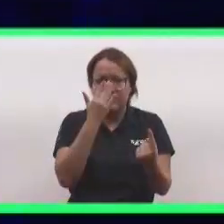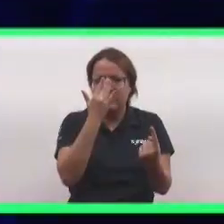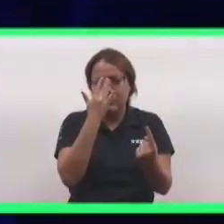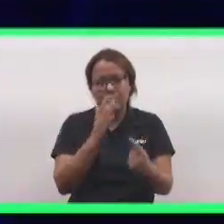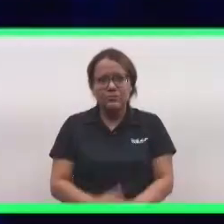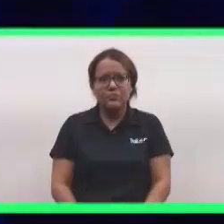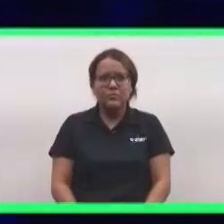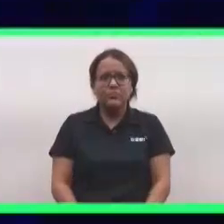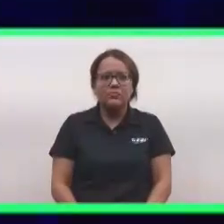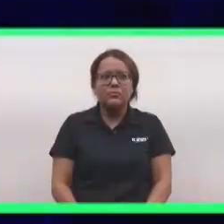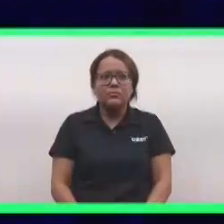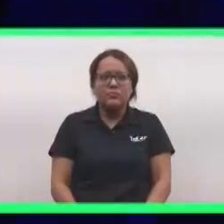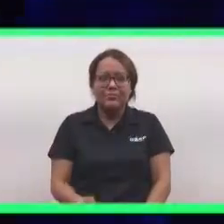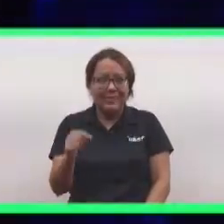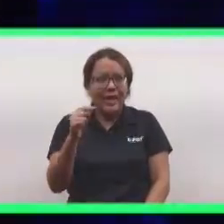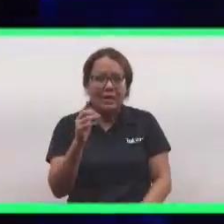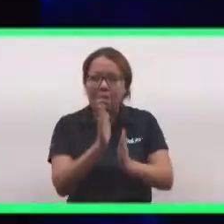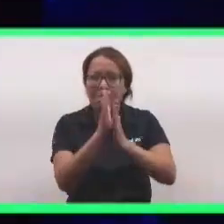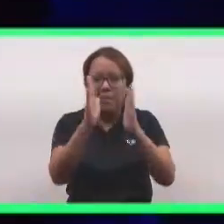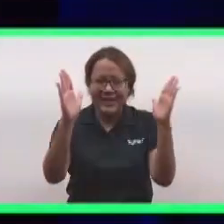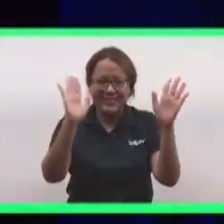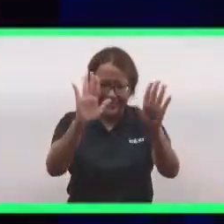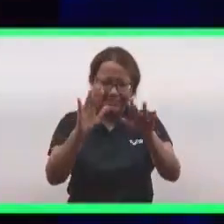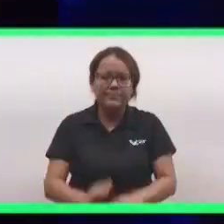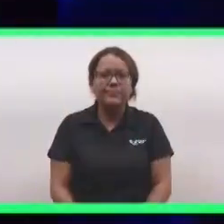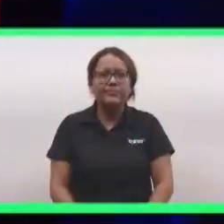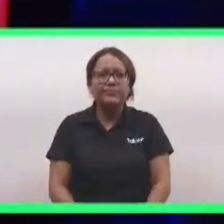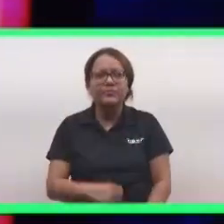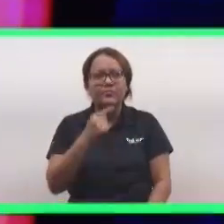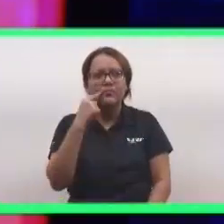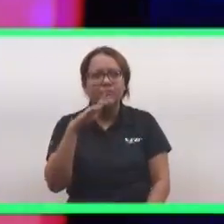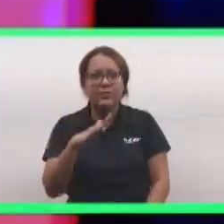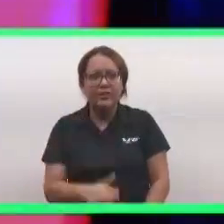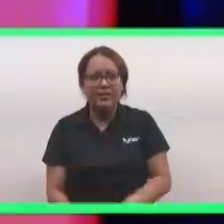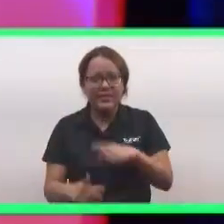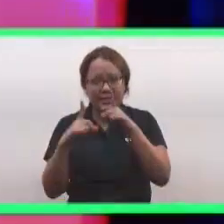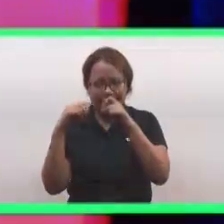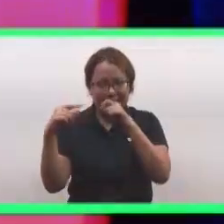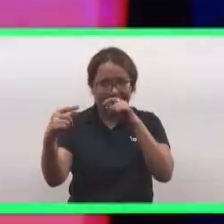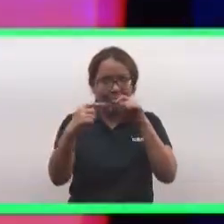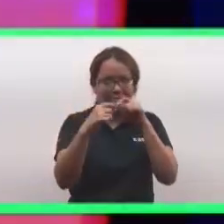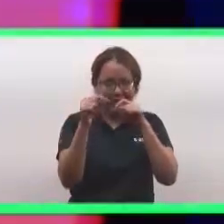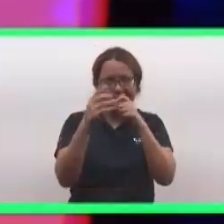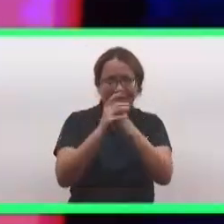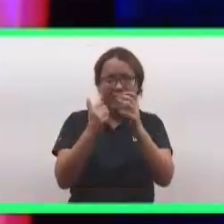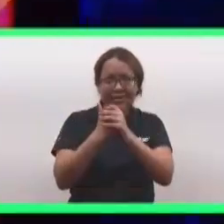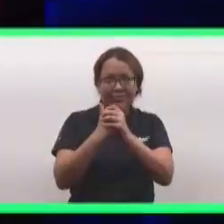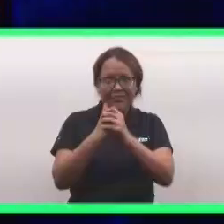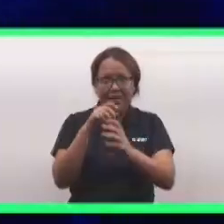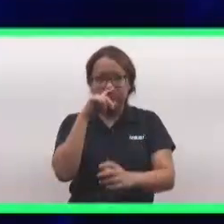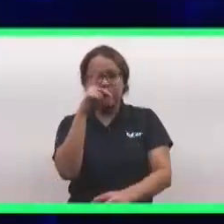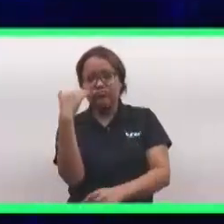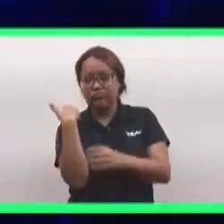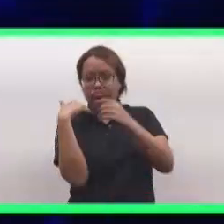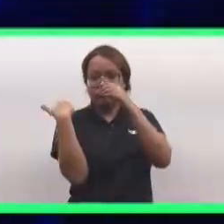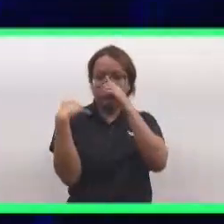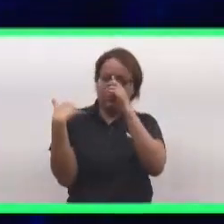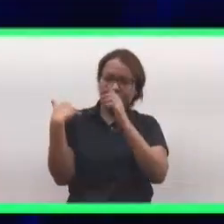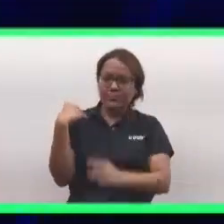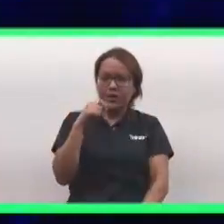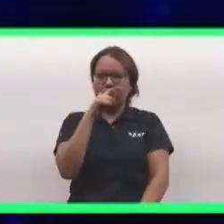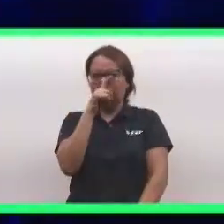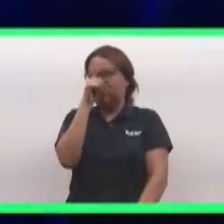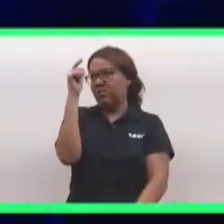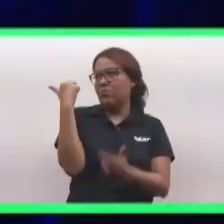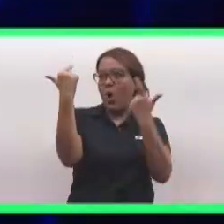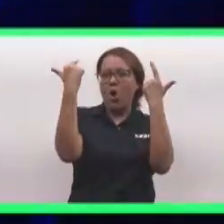Vamos a ponernos religiosones, suaves, suavetones. ¿Se llamará chambre? ¿Se llamará orgullo? ¿Se llamará